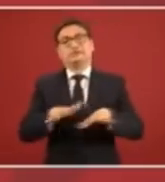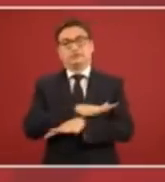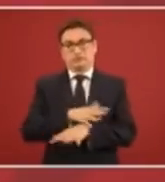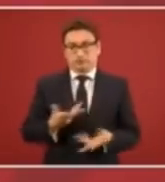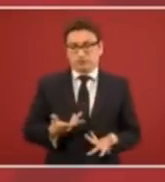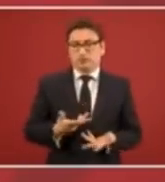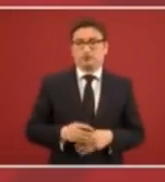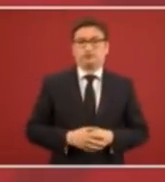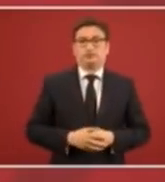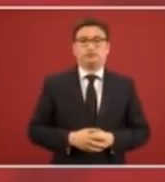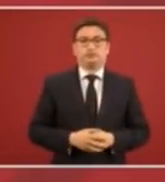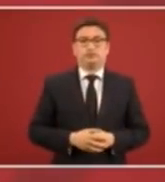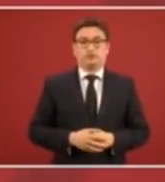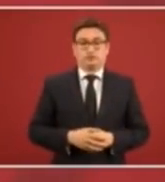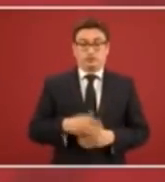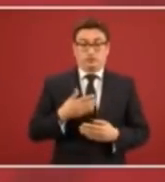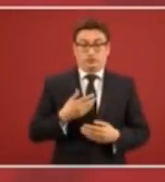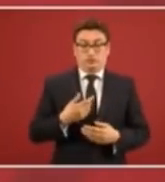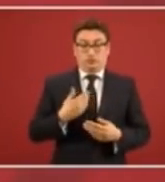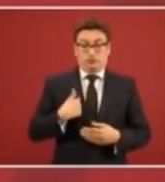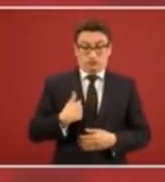traición al pueblo